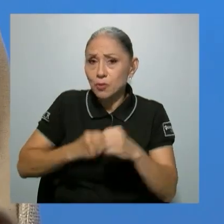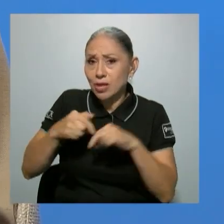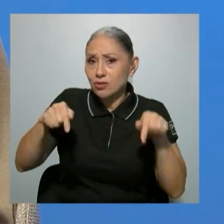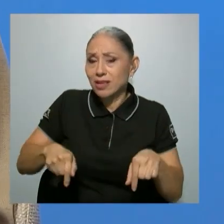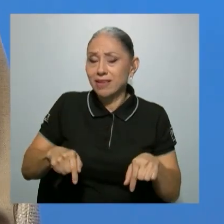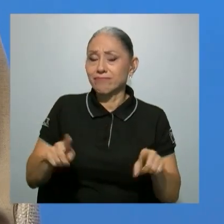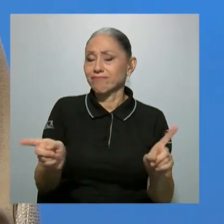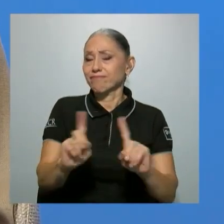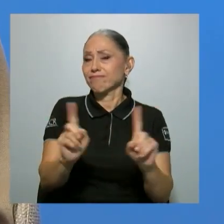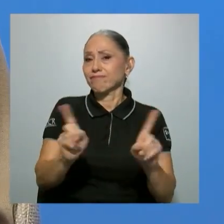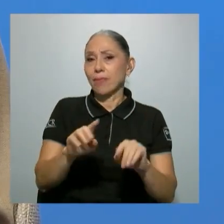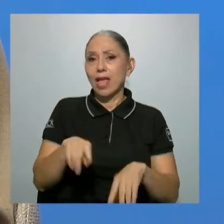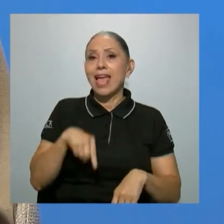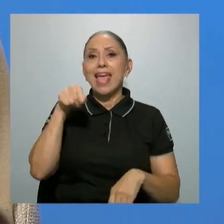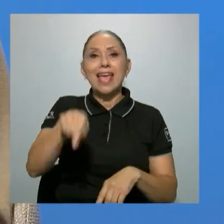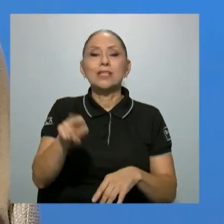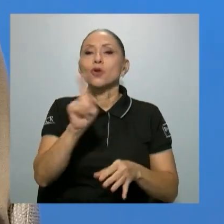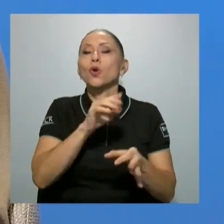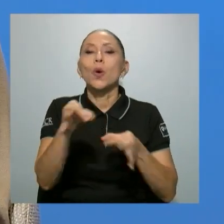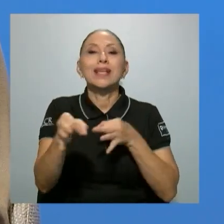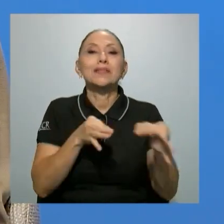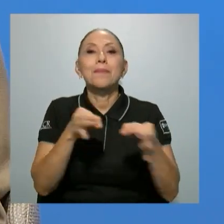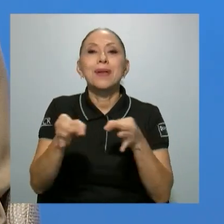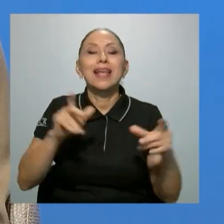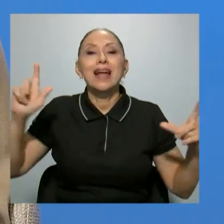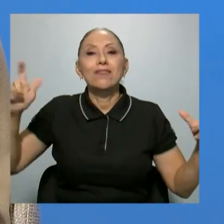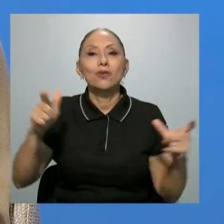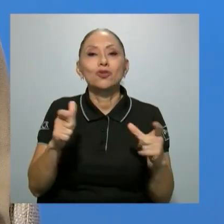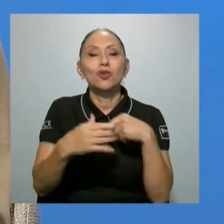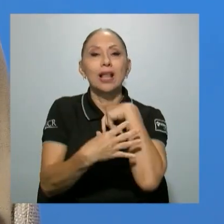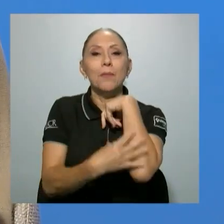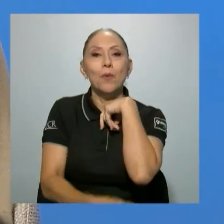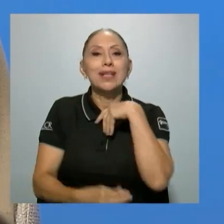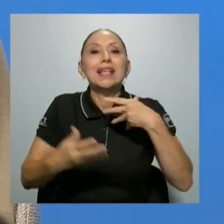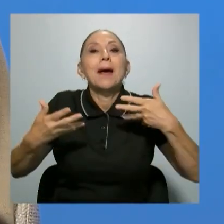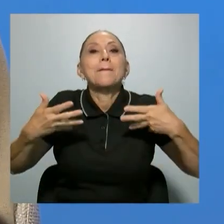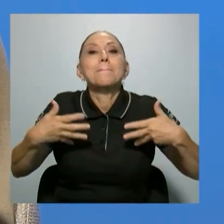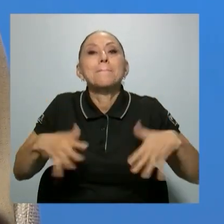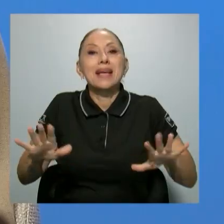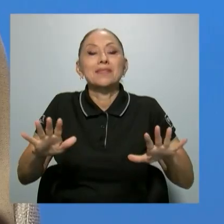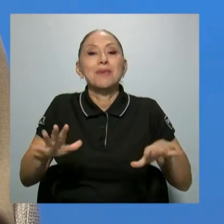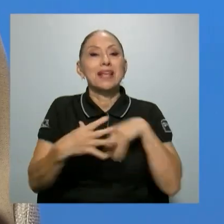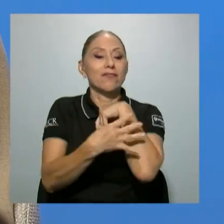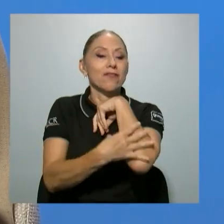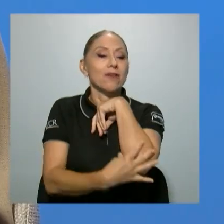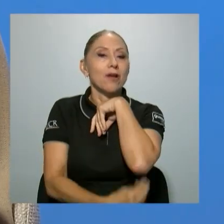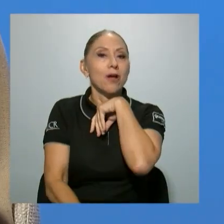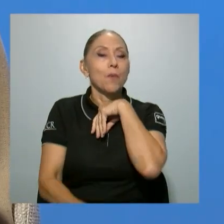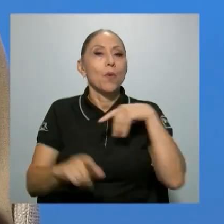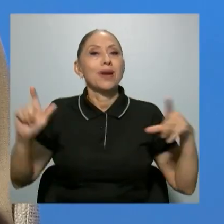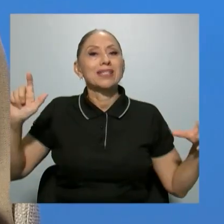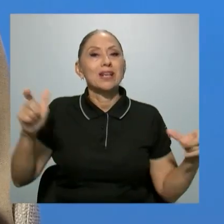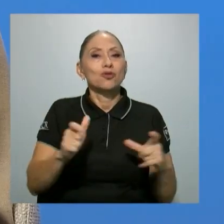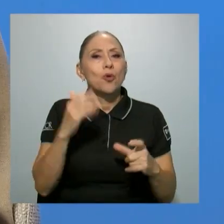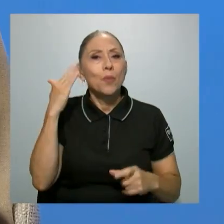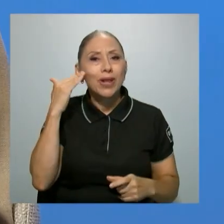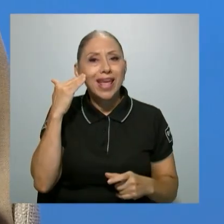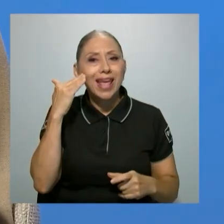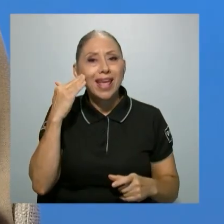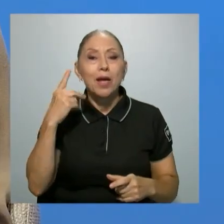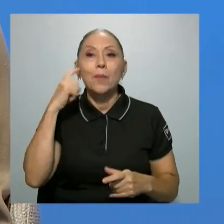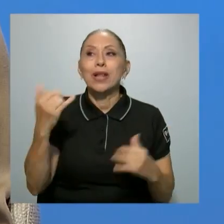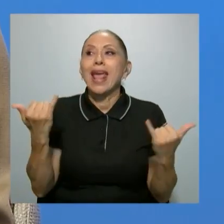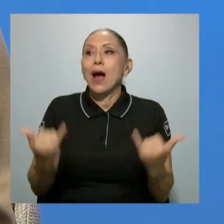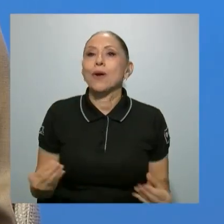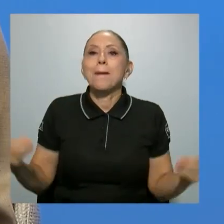son factores que explican la reducción de la pobreza, sino más bien es, por ejemplo, un crecimiento del empleo informal o